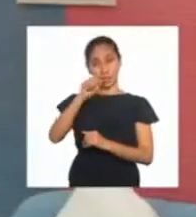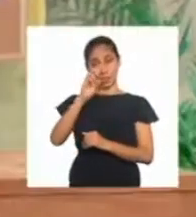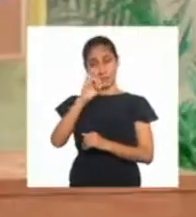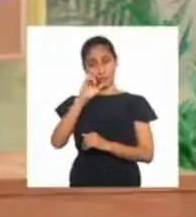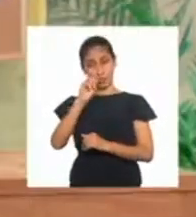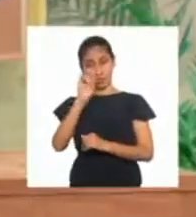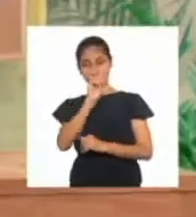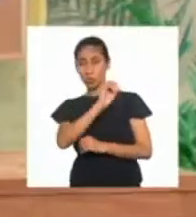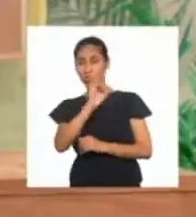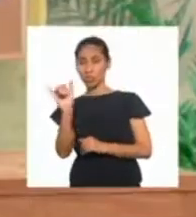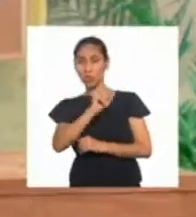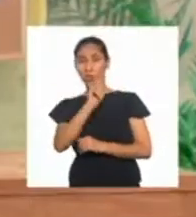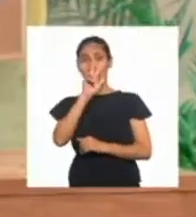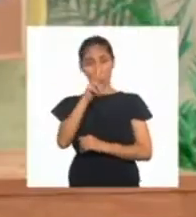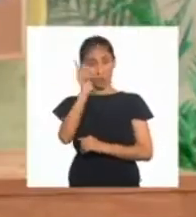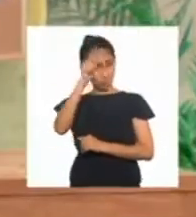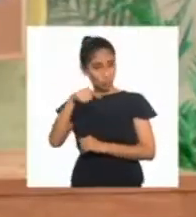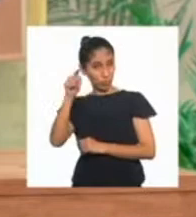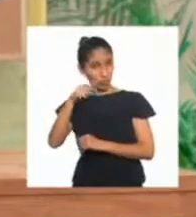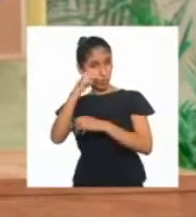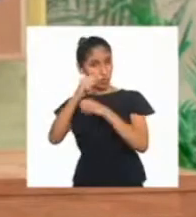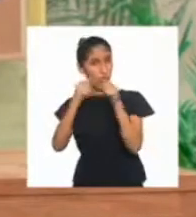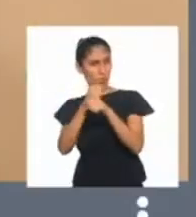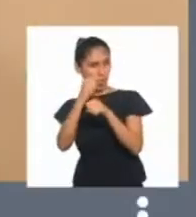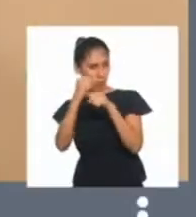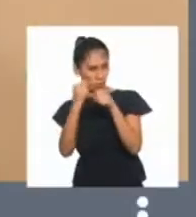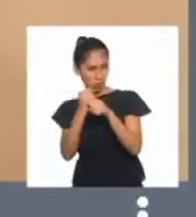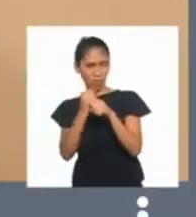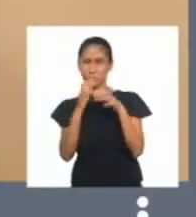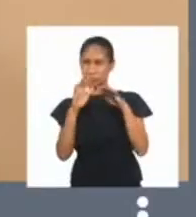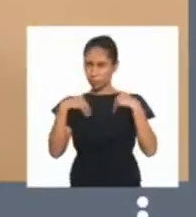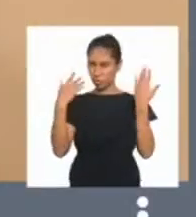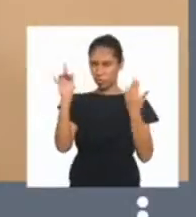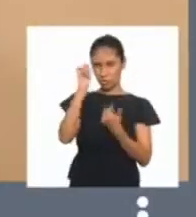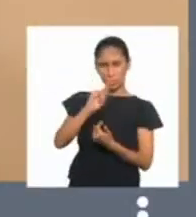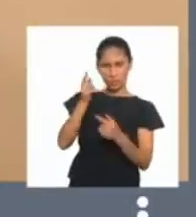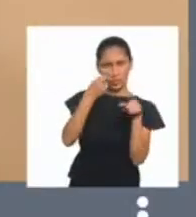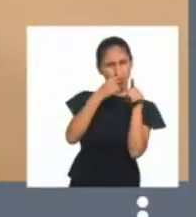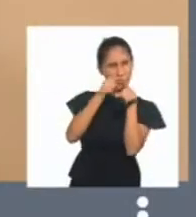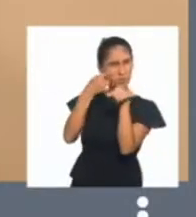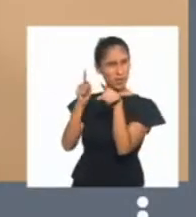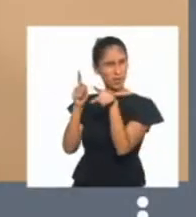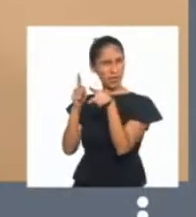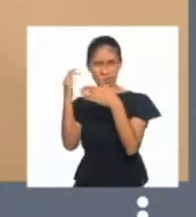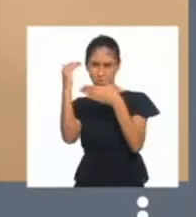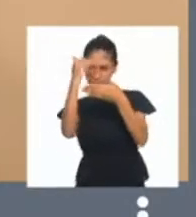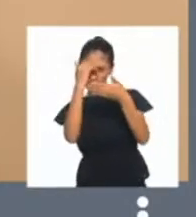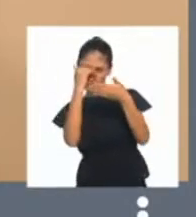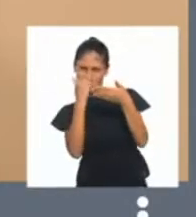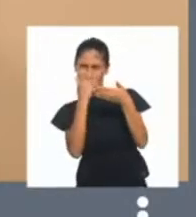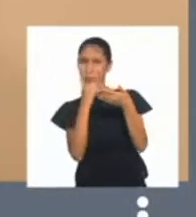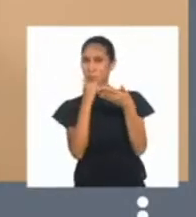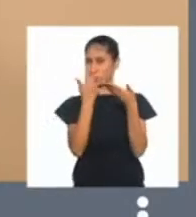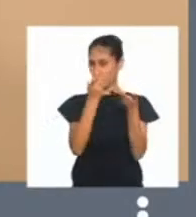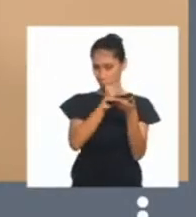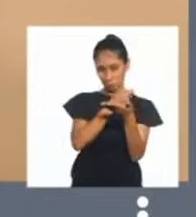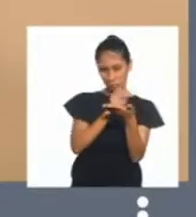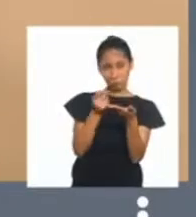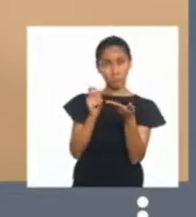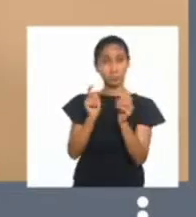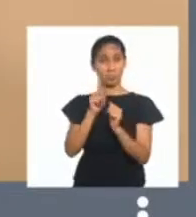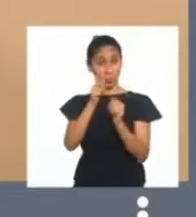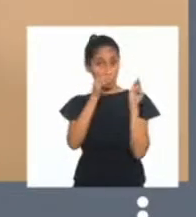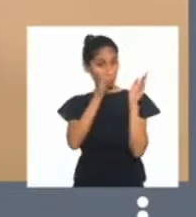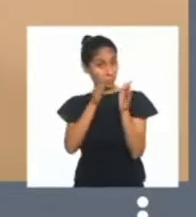Así quedan expresados en la misma unidad de tiempo. Podríamos utilizar diferentes estrategias de solución.